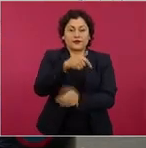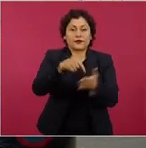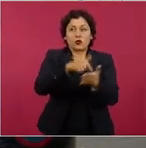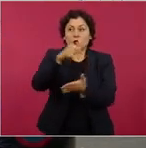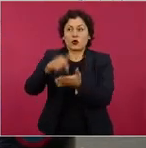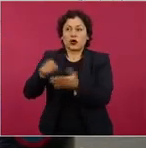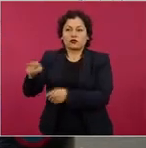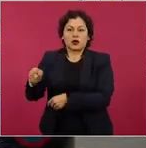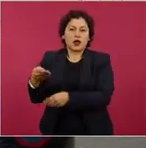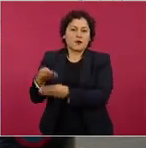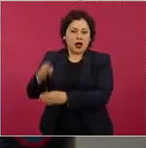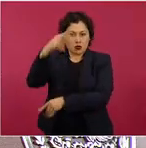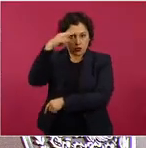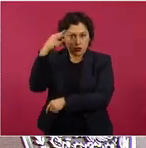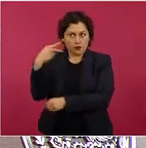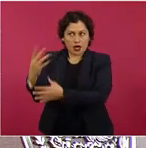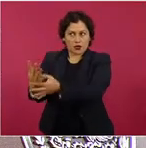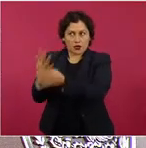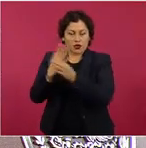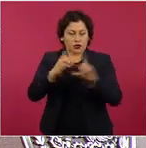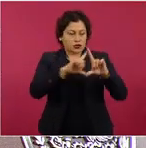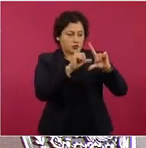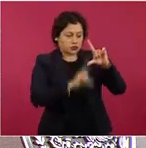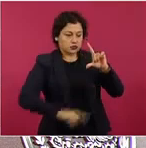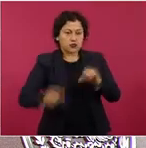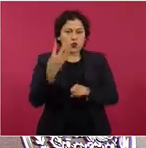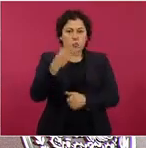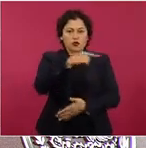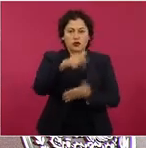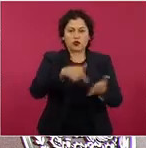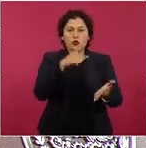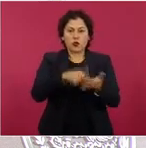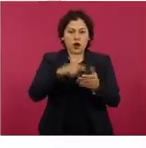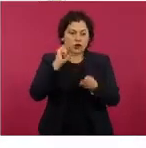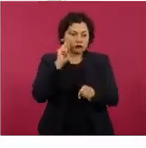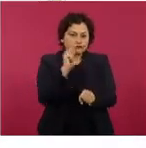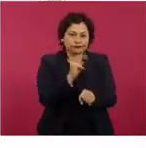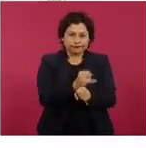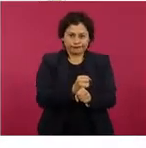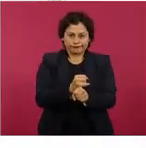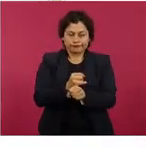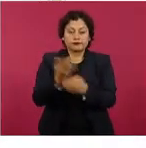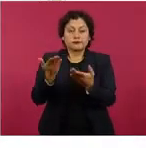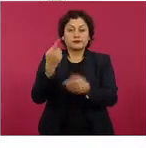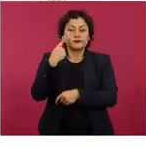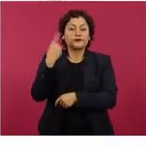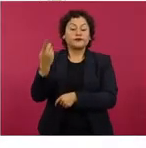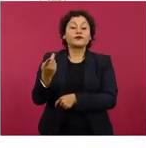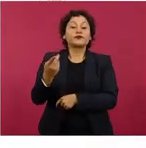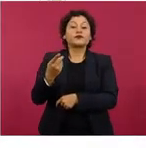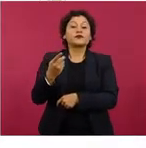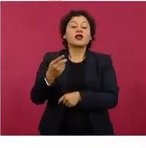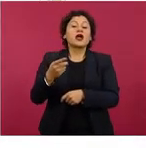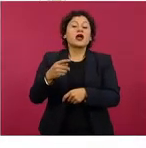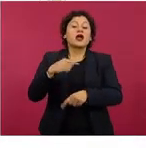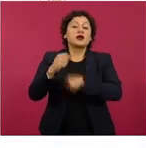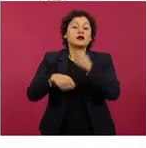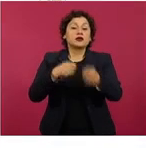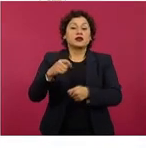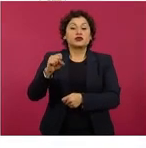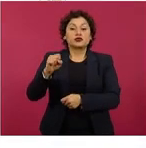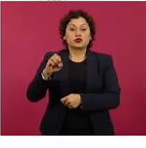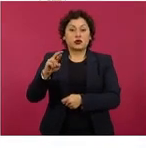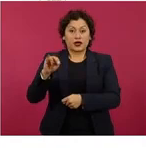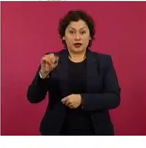de México a nuestro país con fines económicos. Y tenemos en Mega Soriana de Cuernavaca, Morelos,